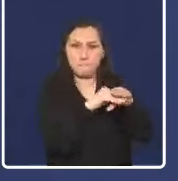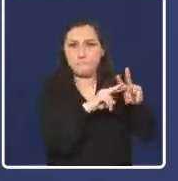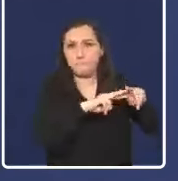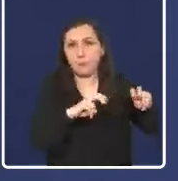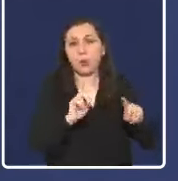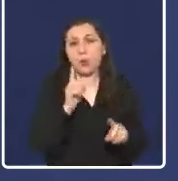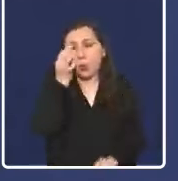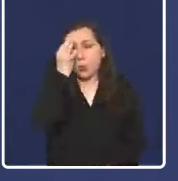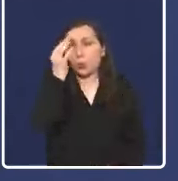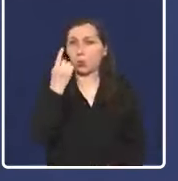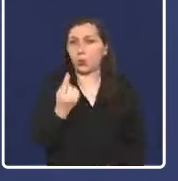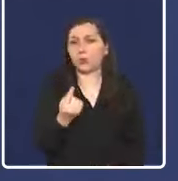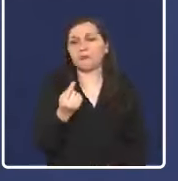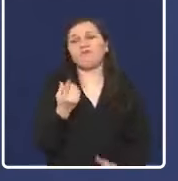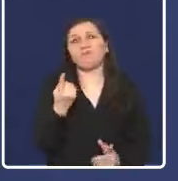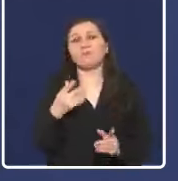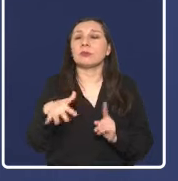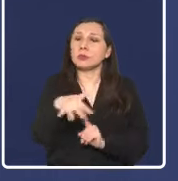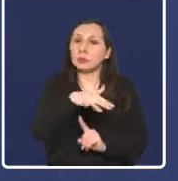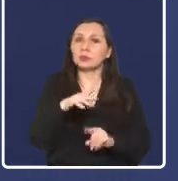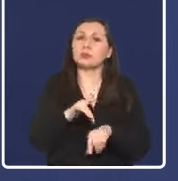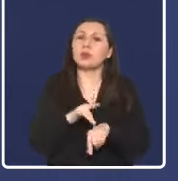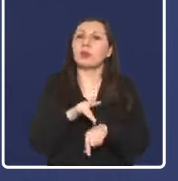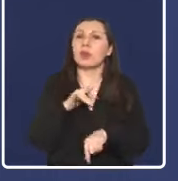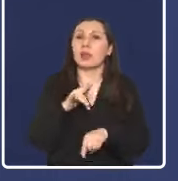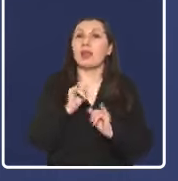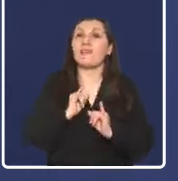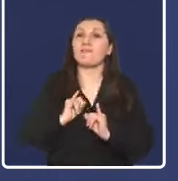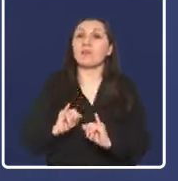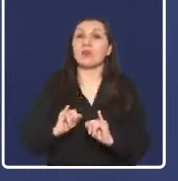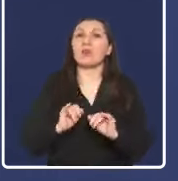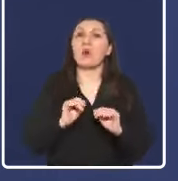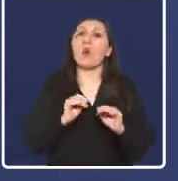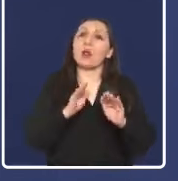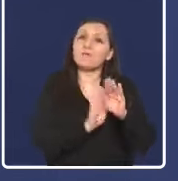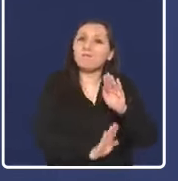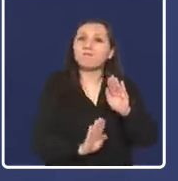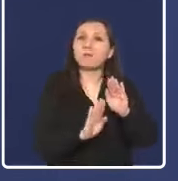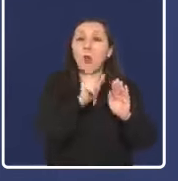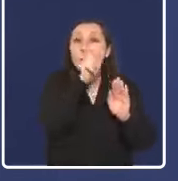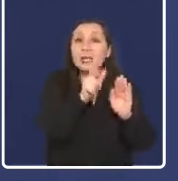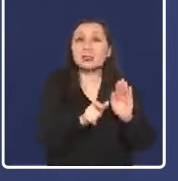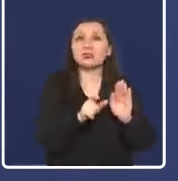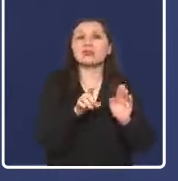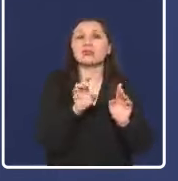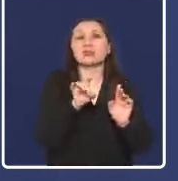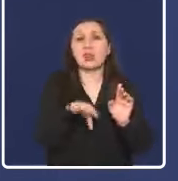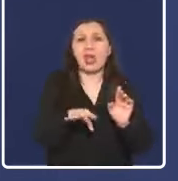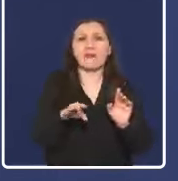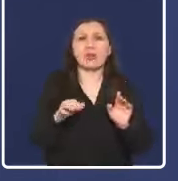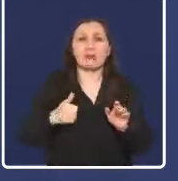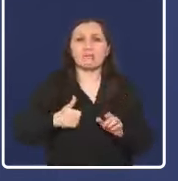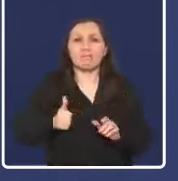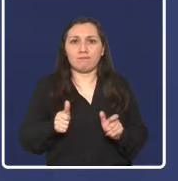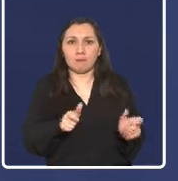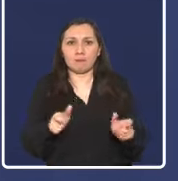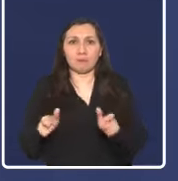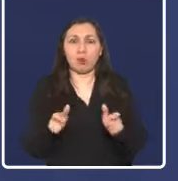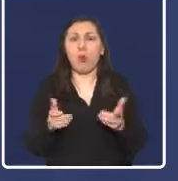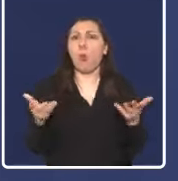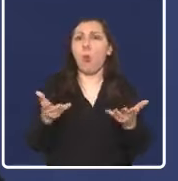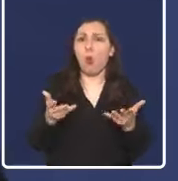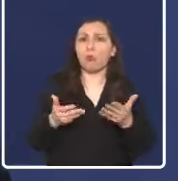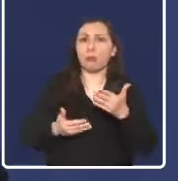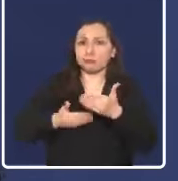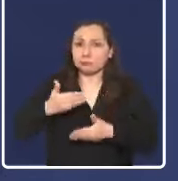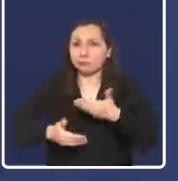no es un detalle, pero una situación que es muy delicada, que es una información reservada respecto de una persona que tenía manejo sobre las policías. Entonces, el cómo